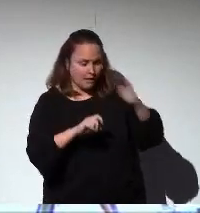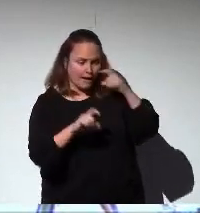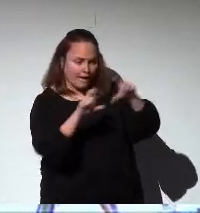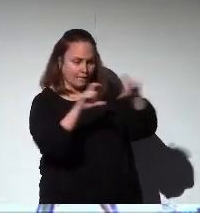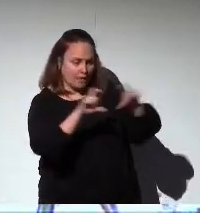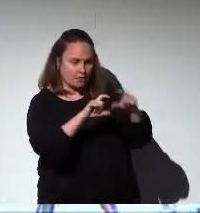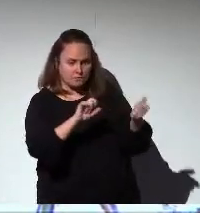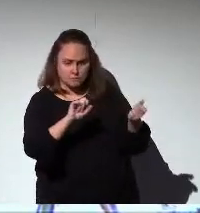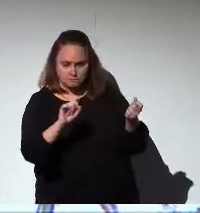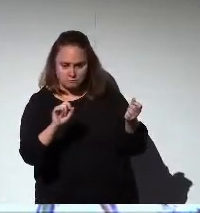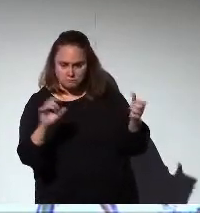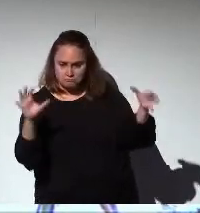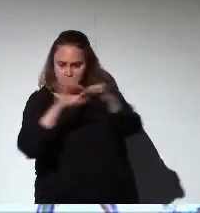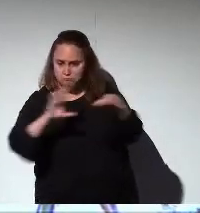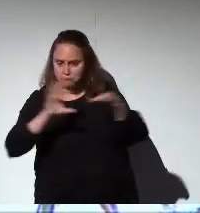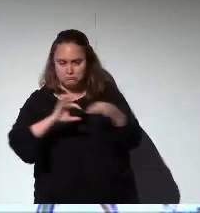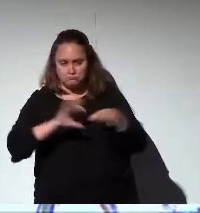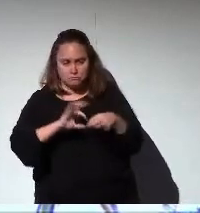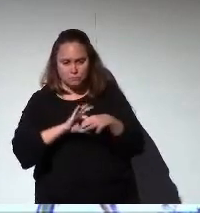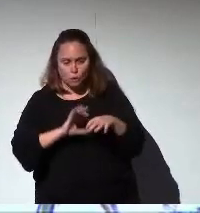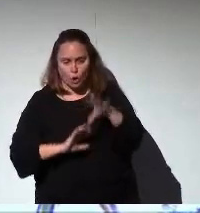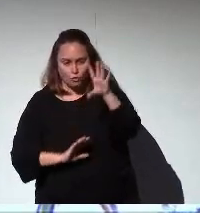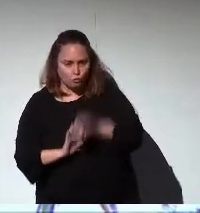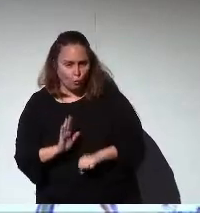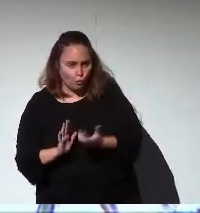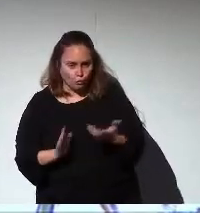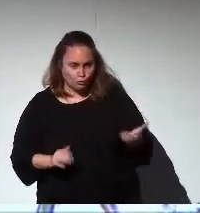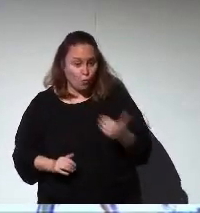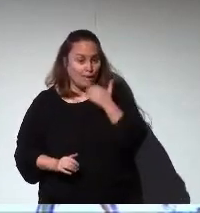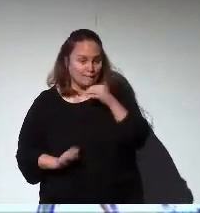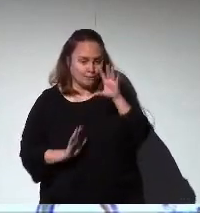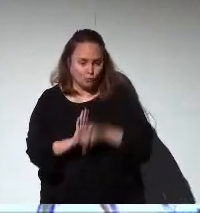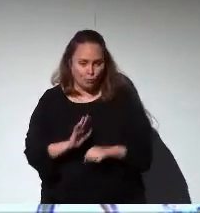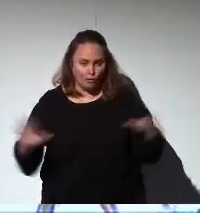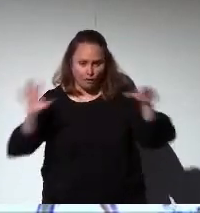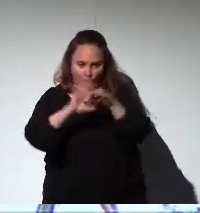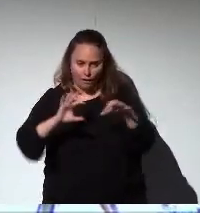casi todos o en todos los objetivos de desarrollo sostenible que están aquí desarrollados. Pero bueno,